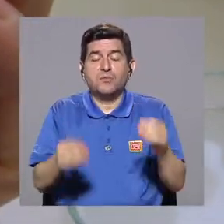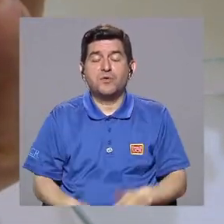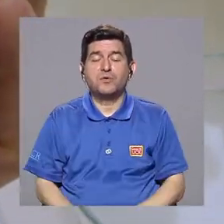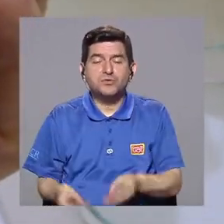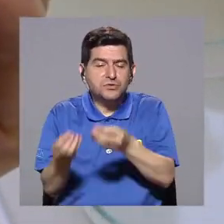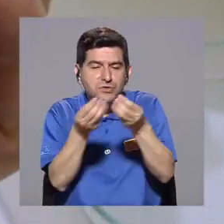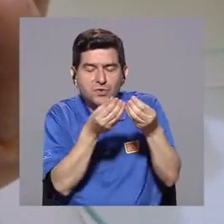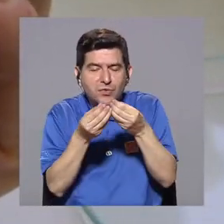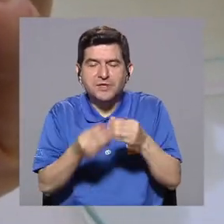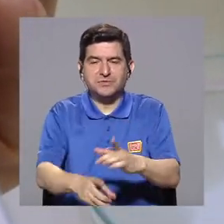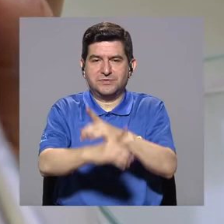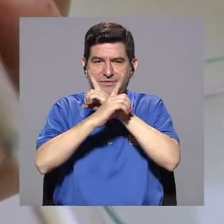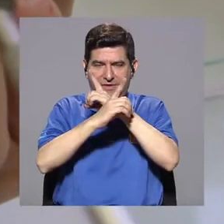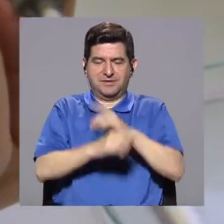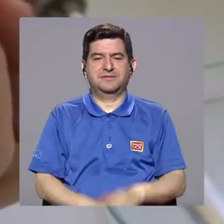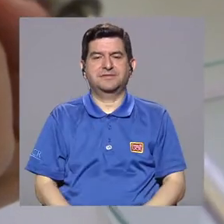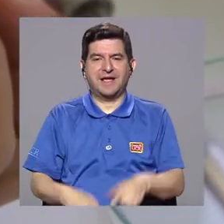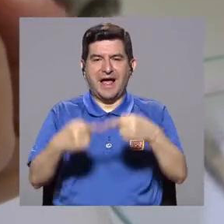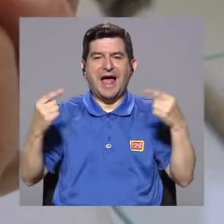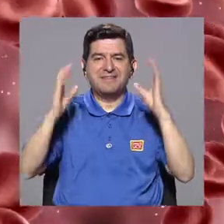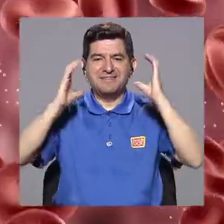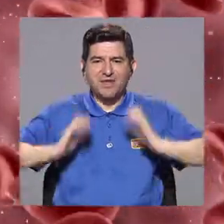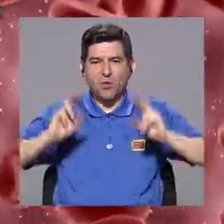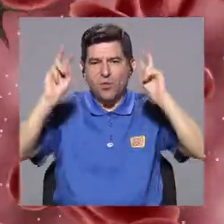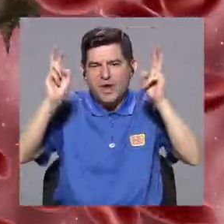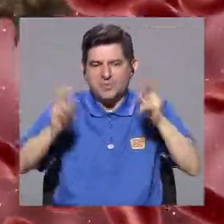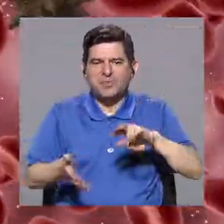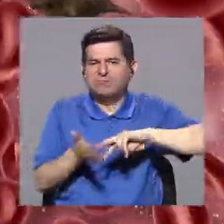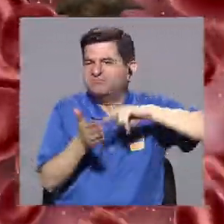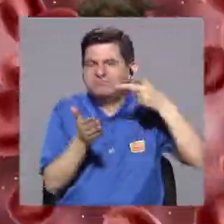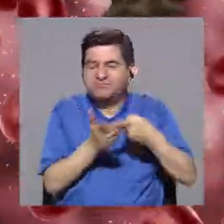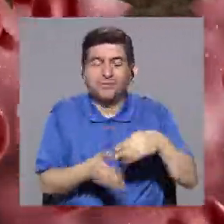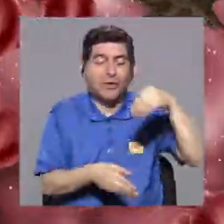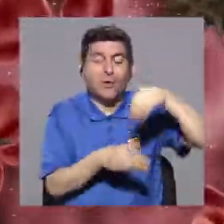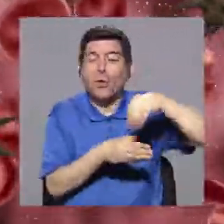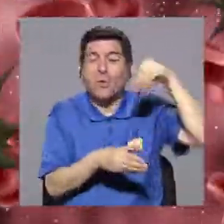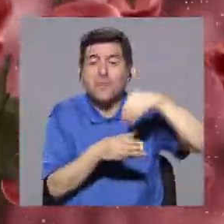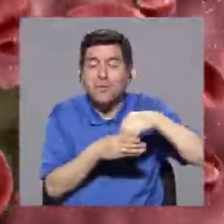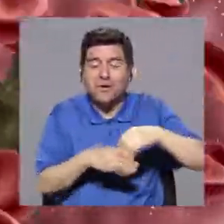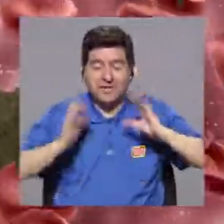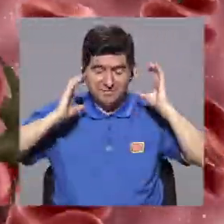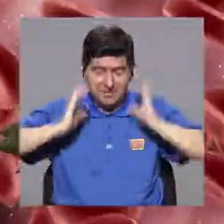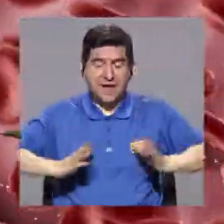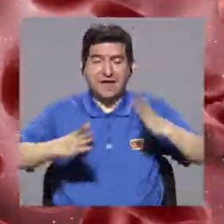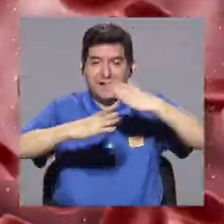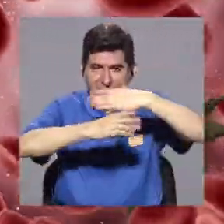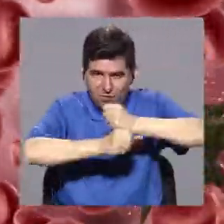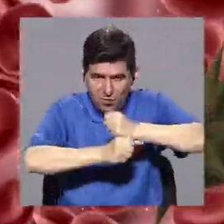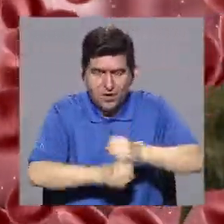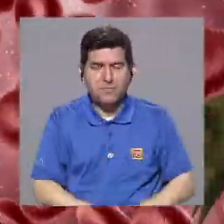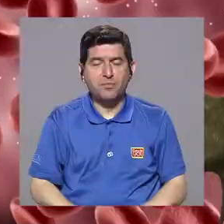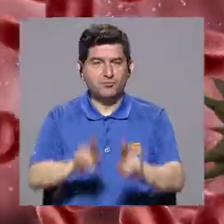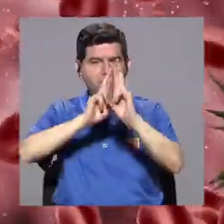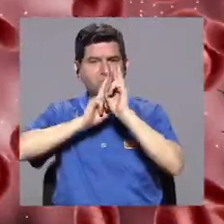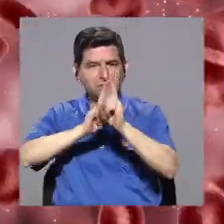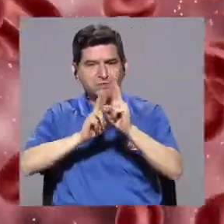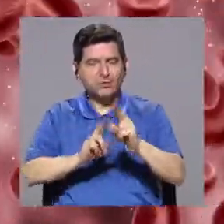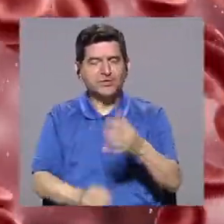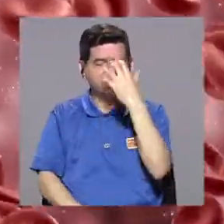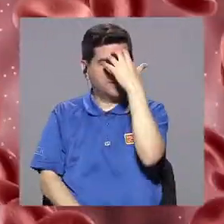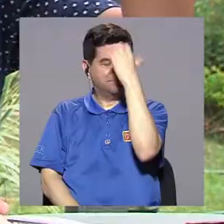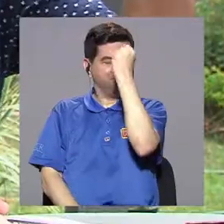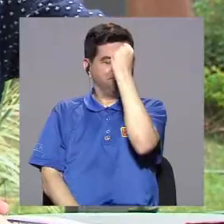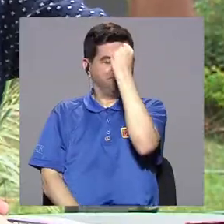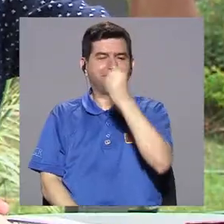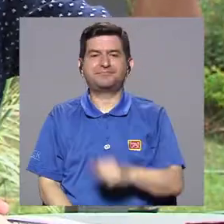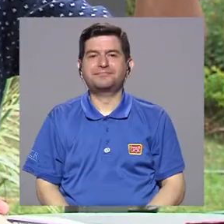anticuerpos. El anticuerpo, para dejarlo claro, digamos, es el componente que el cuerpo genera como una